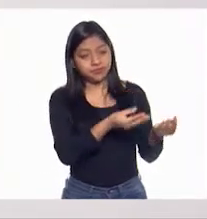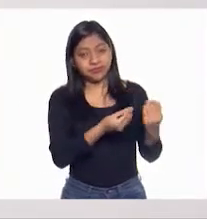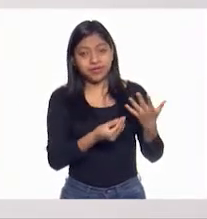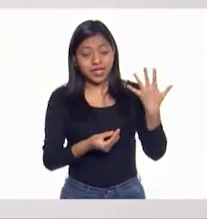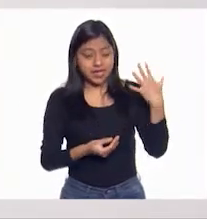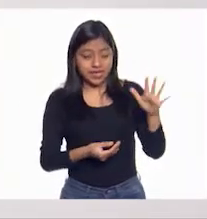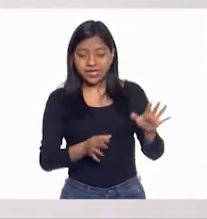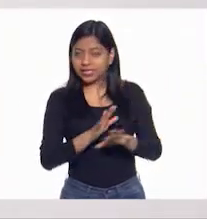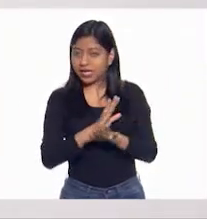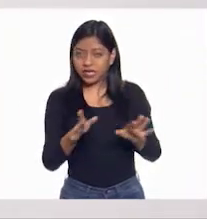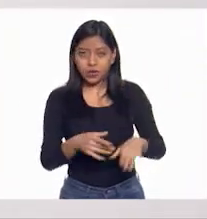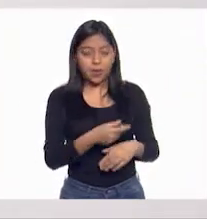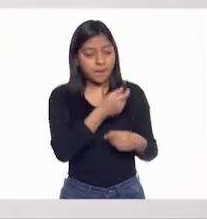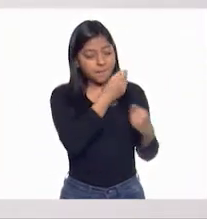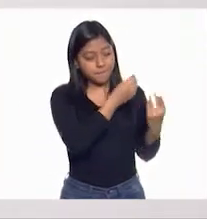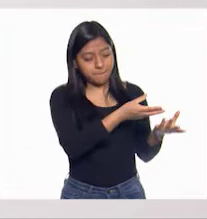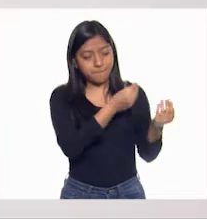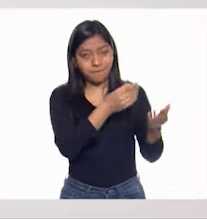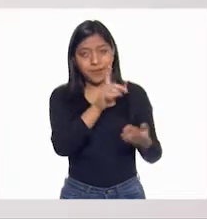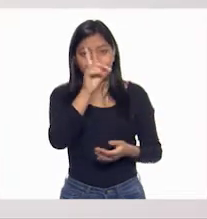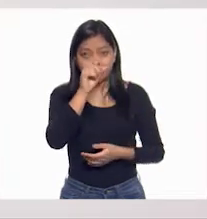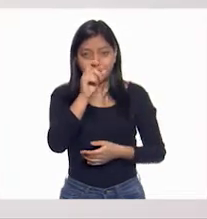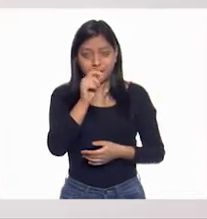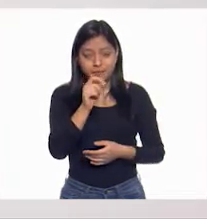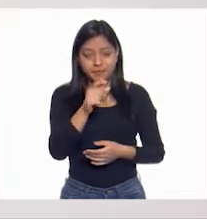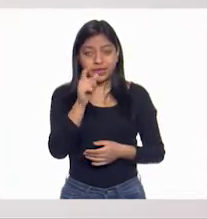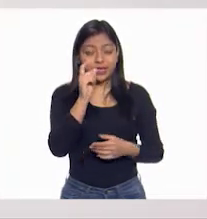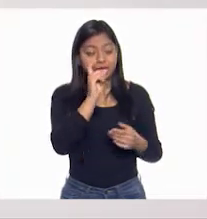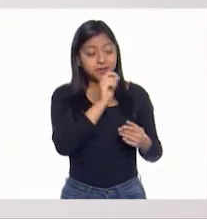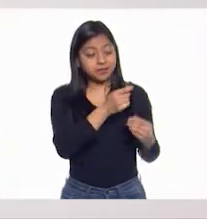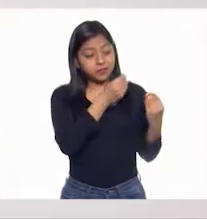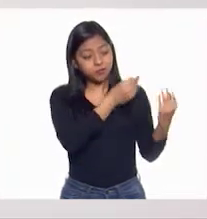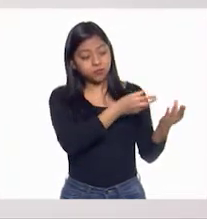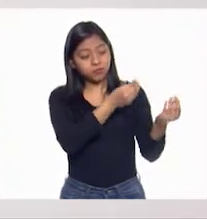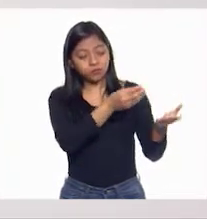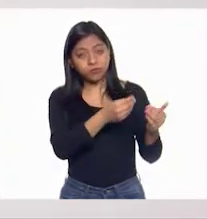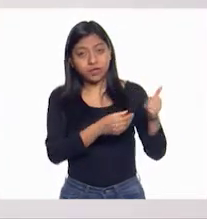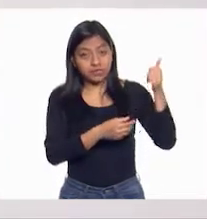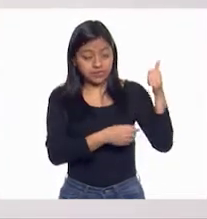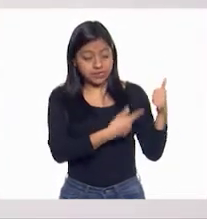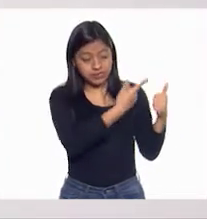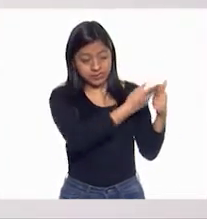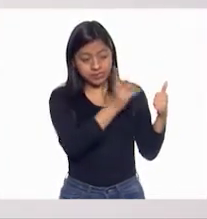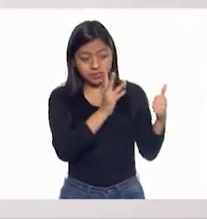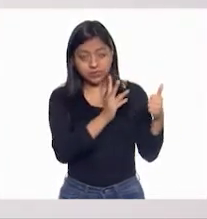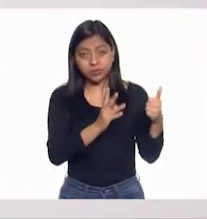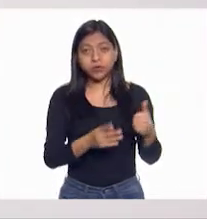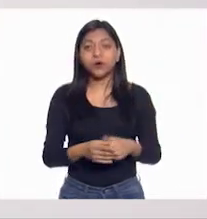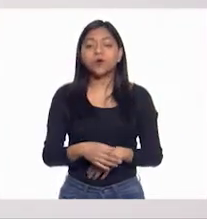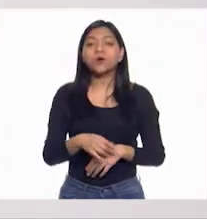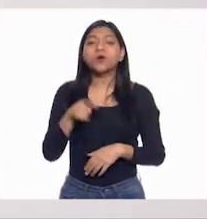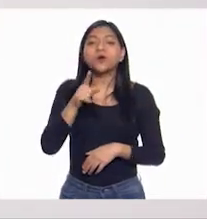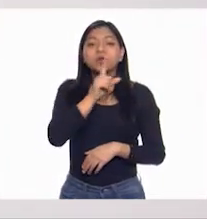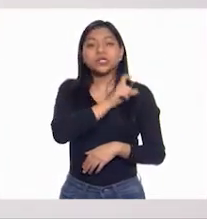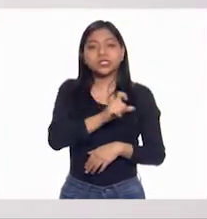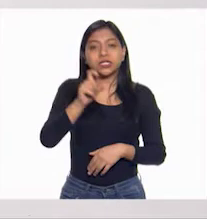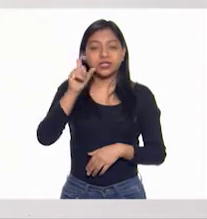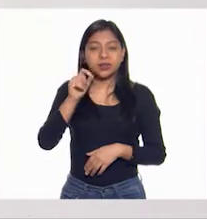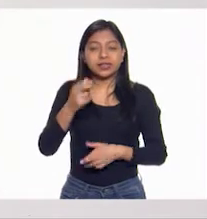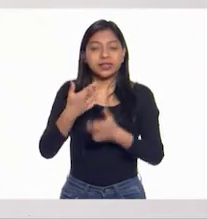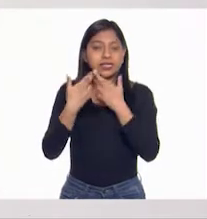pesos para cada quien, serían los 120 pesos, maestro. Y sobran 5 pesos. 5